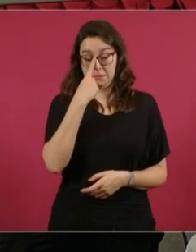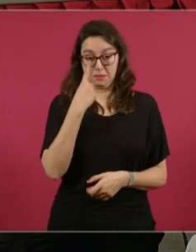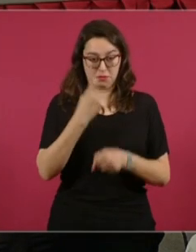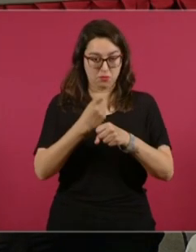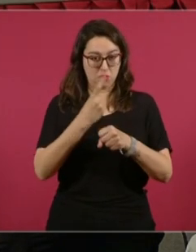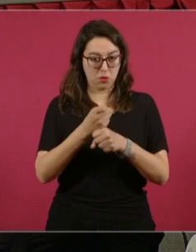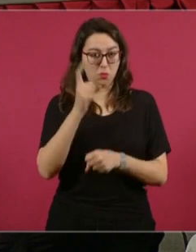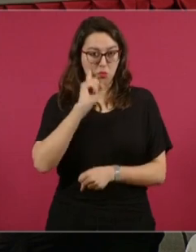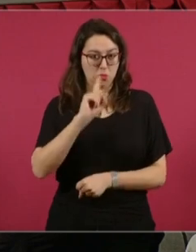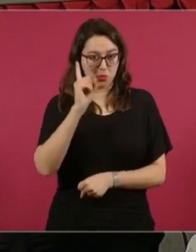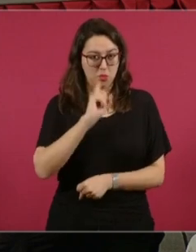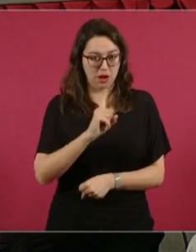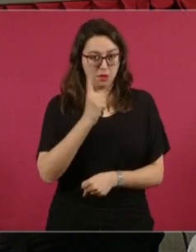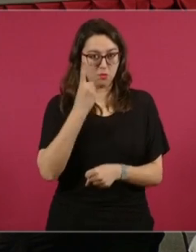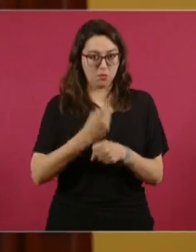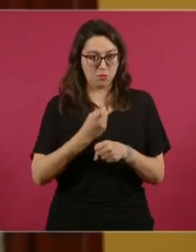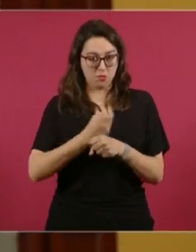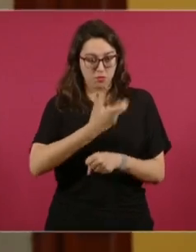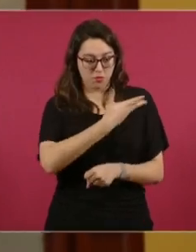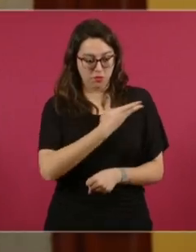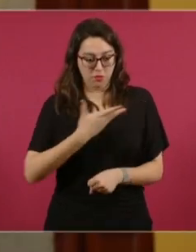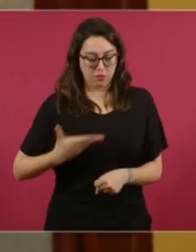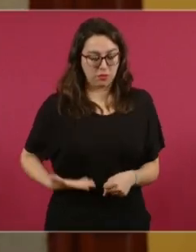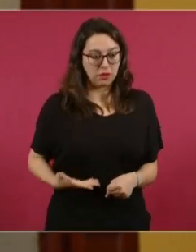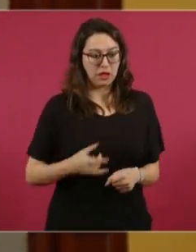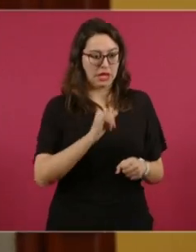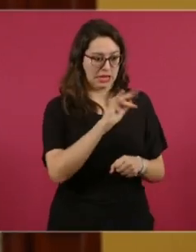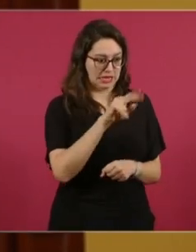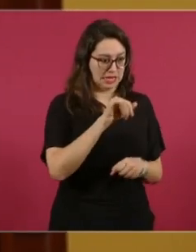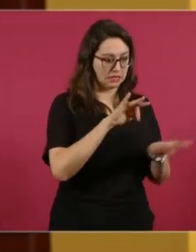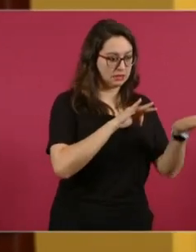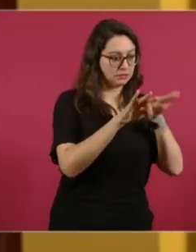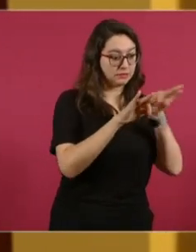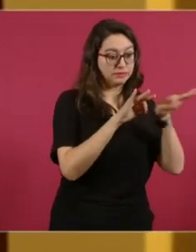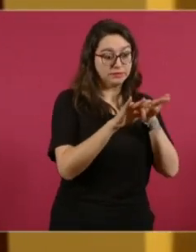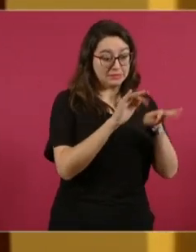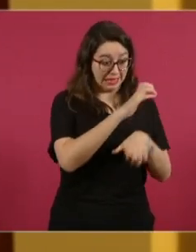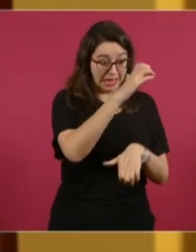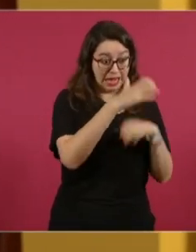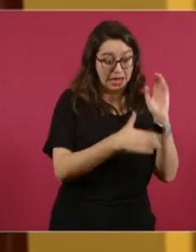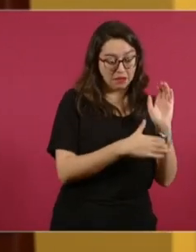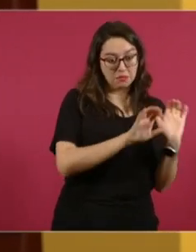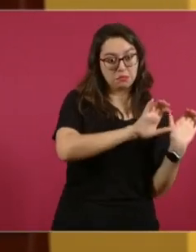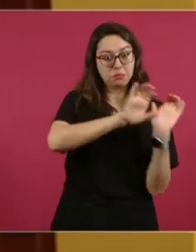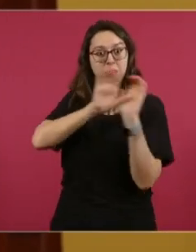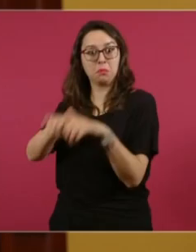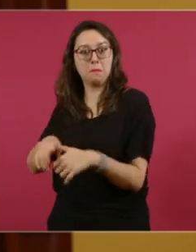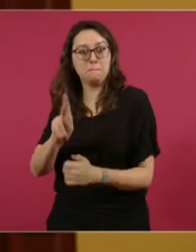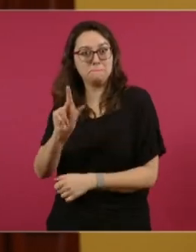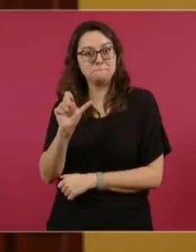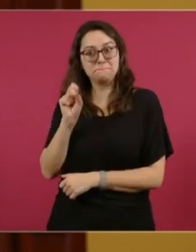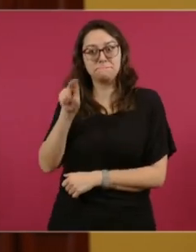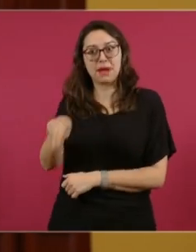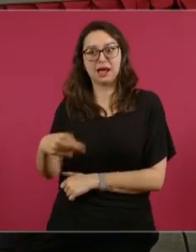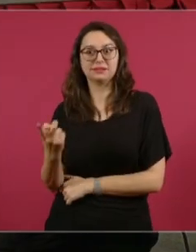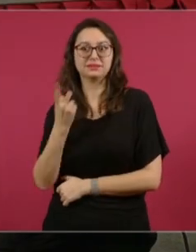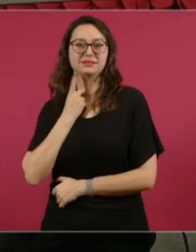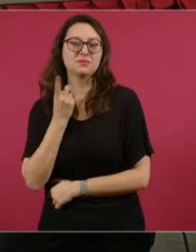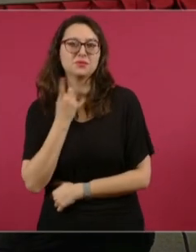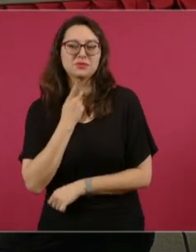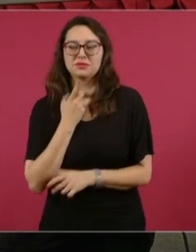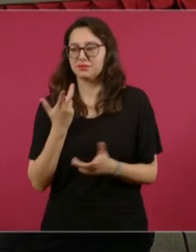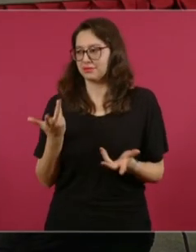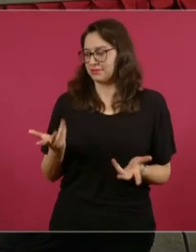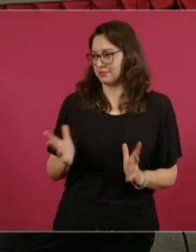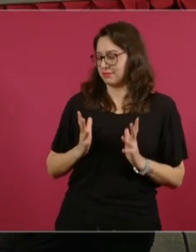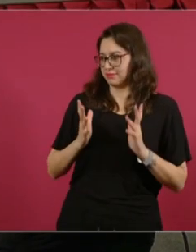la independencia pues realmente quedaba bastante en duda porque eran los partidos políticos los que finalmente se